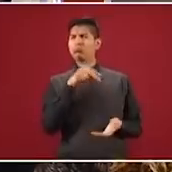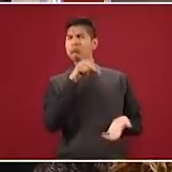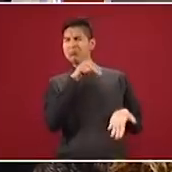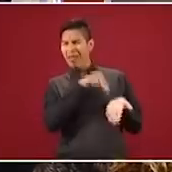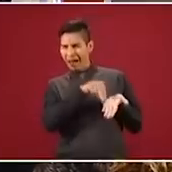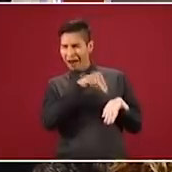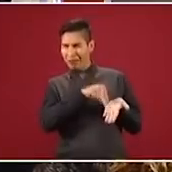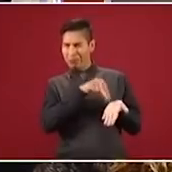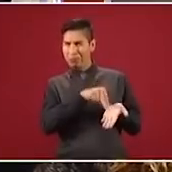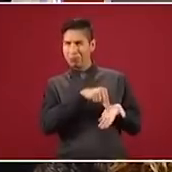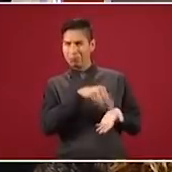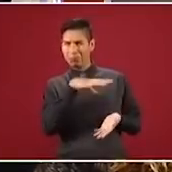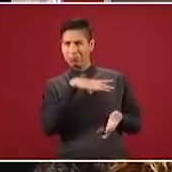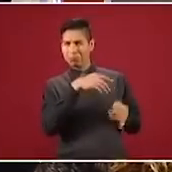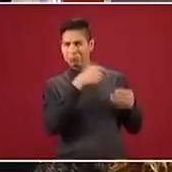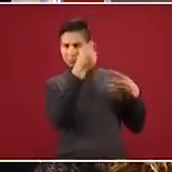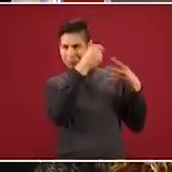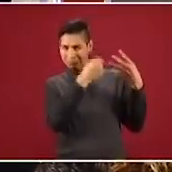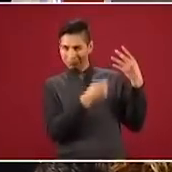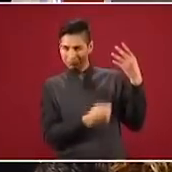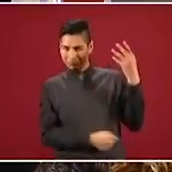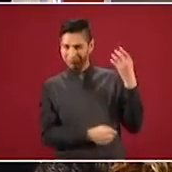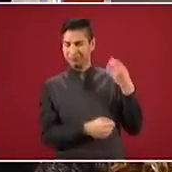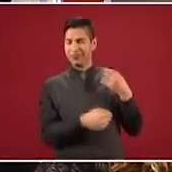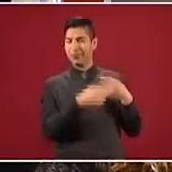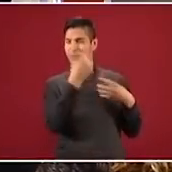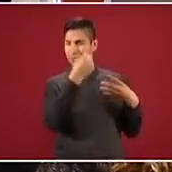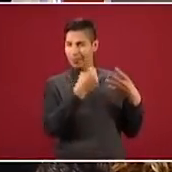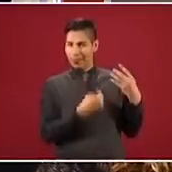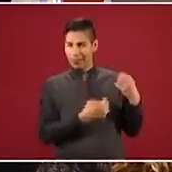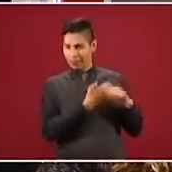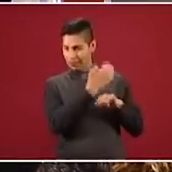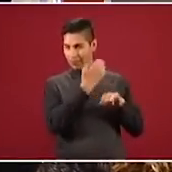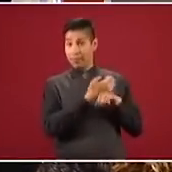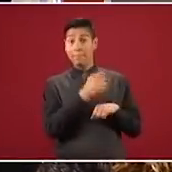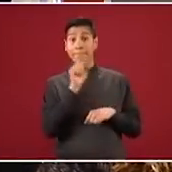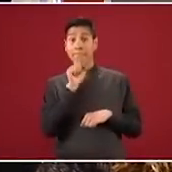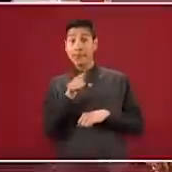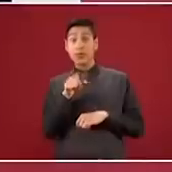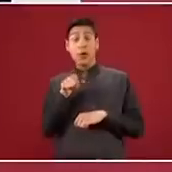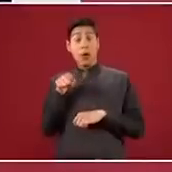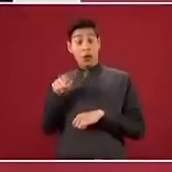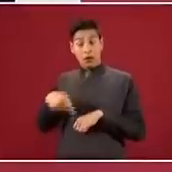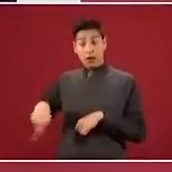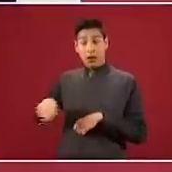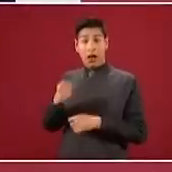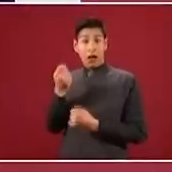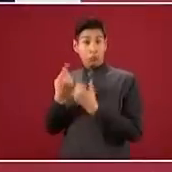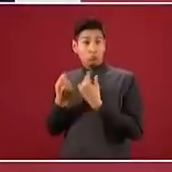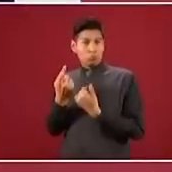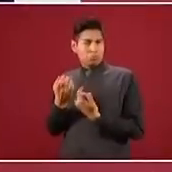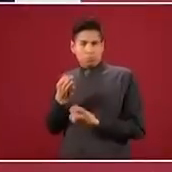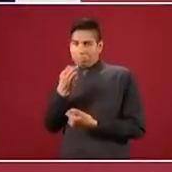izquierdo, y también en estados que aún están en proceso de adherirse